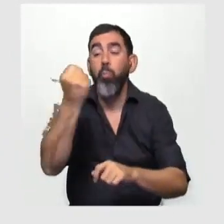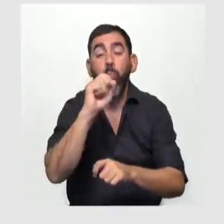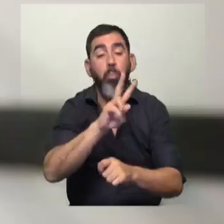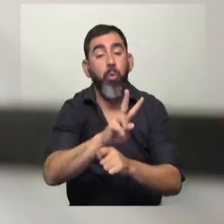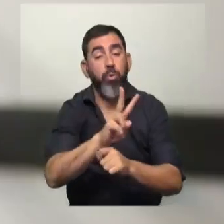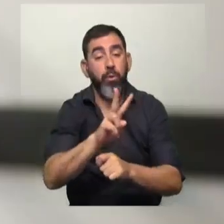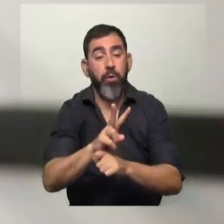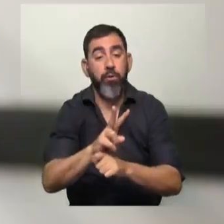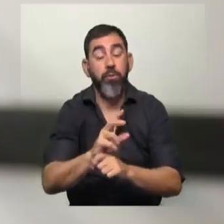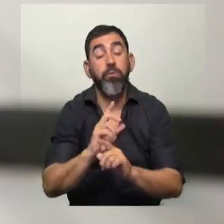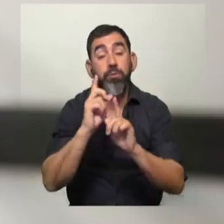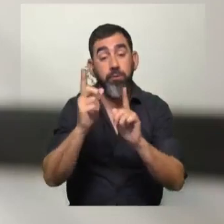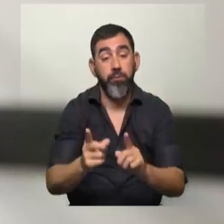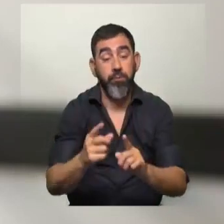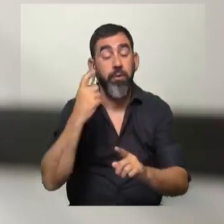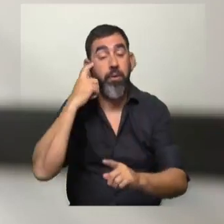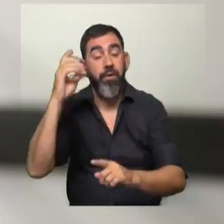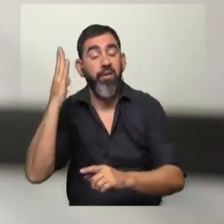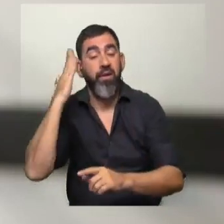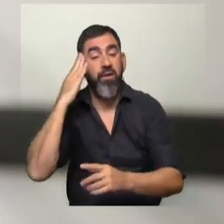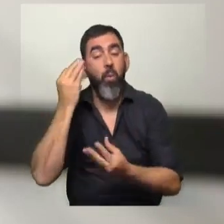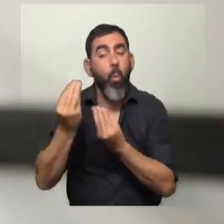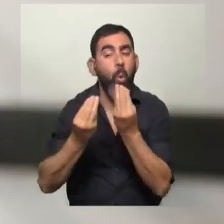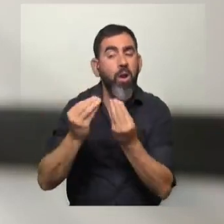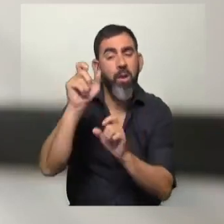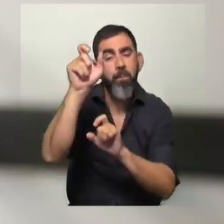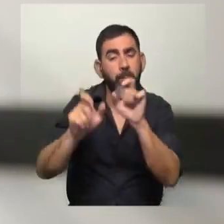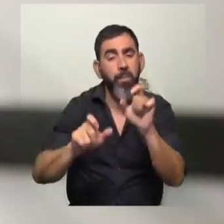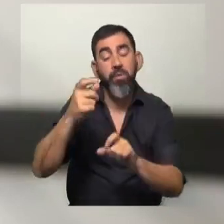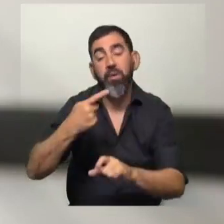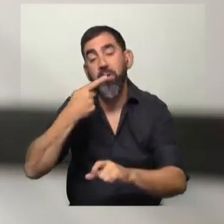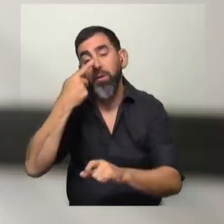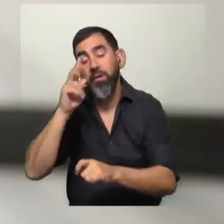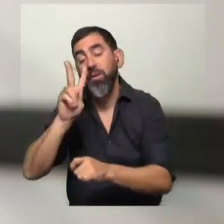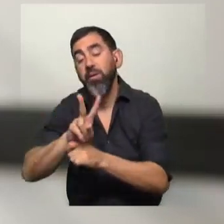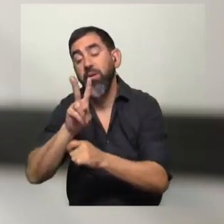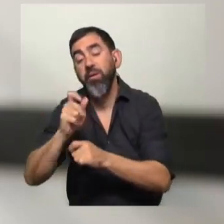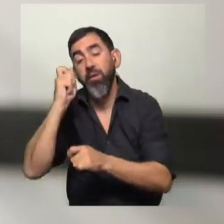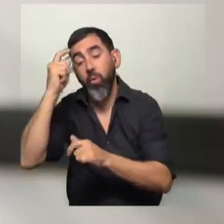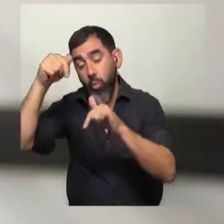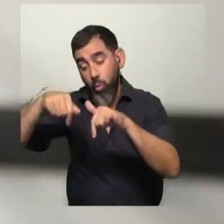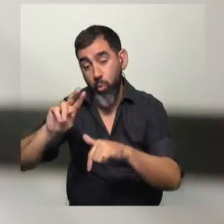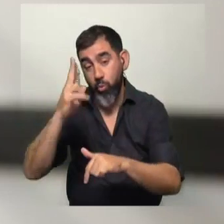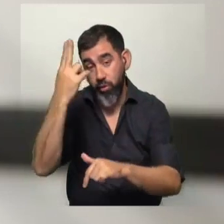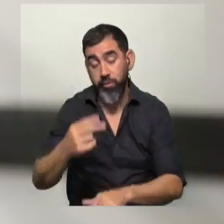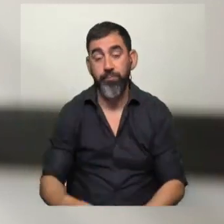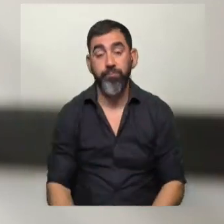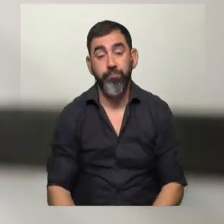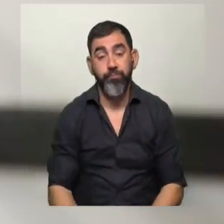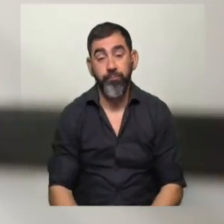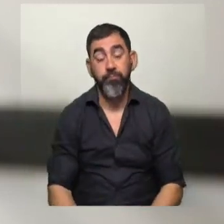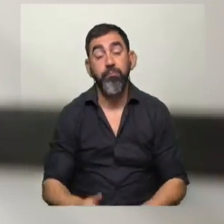proteger. Por otra parte, nos da una idea de qué actores internacionales les interesa proteger el conocimiento aquí en Uruguay. Entonces también